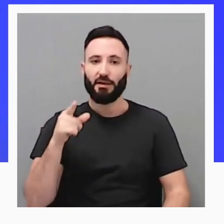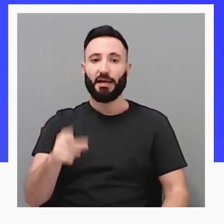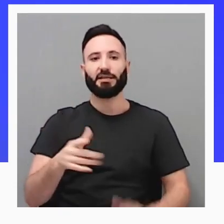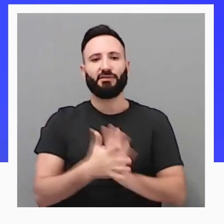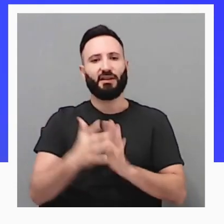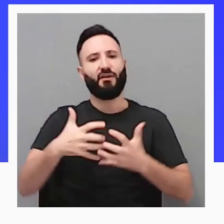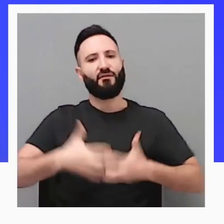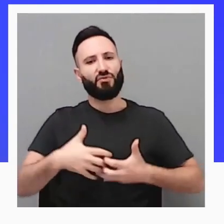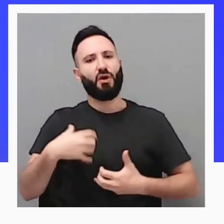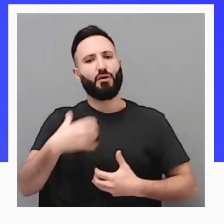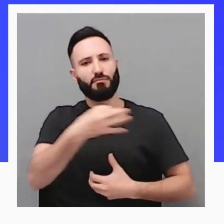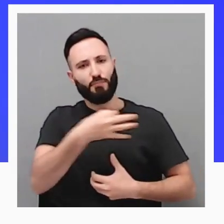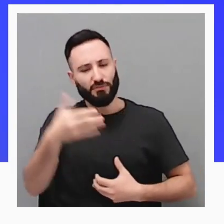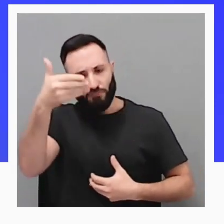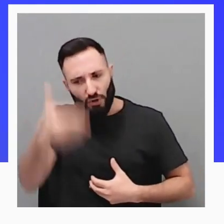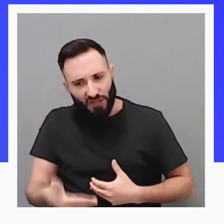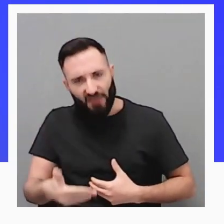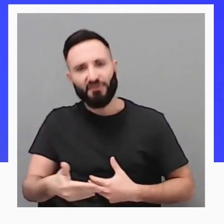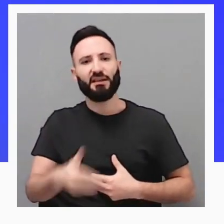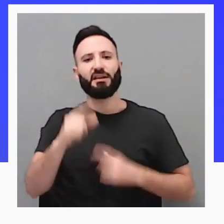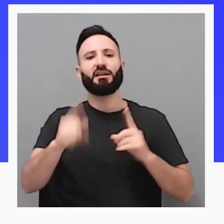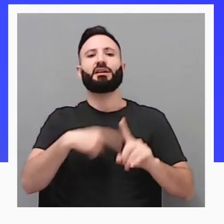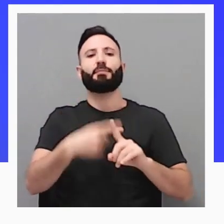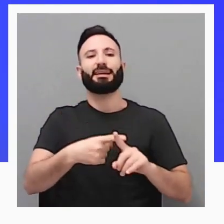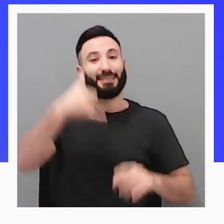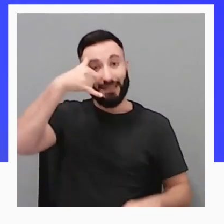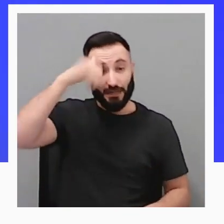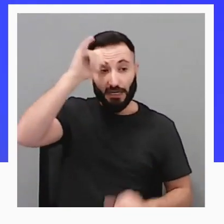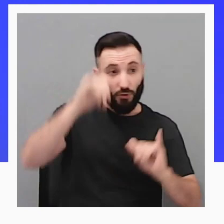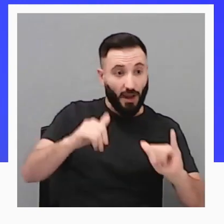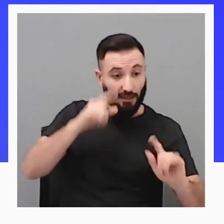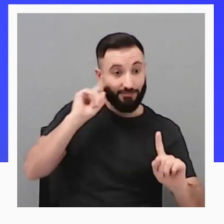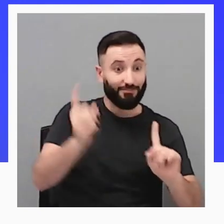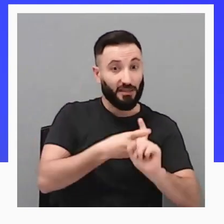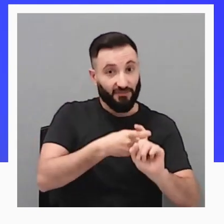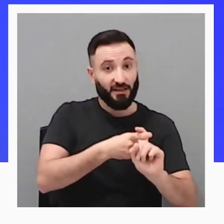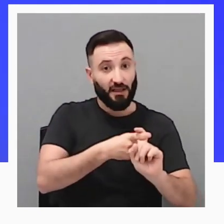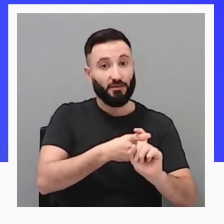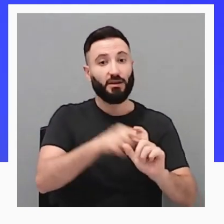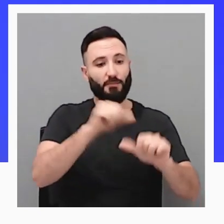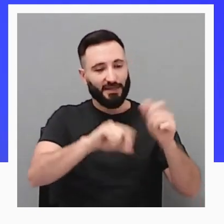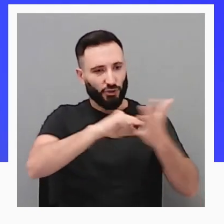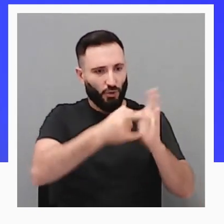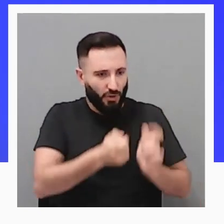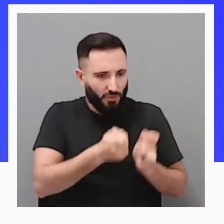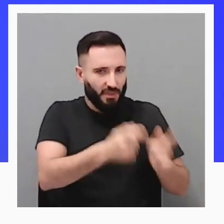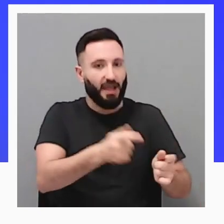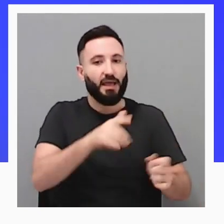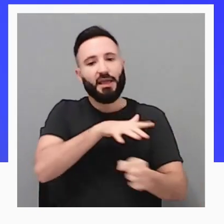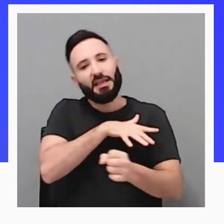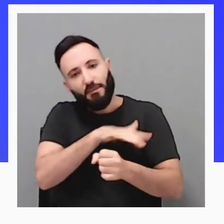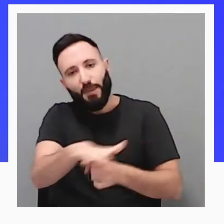relevante, eficaz, eficiente, que mitigan riesgos, que identifican riesgos y los mitigan, que tienen impacto